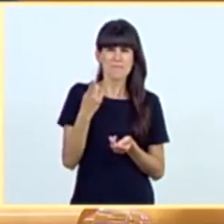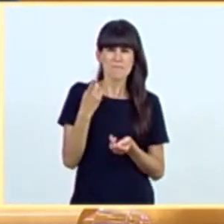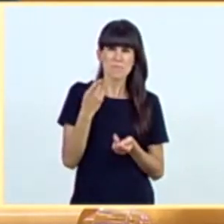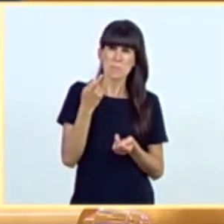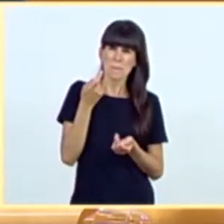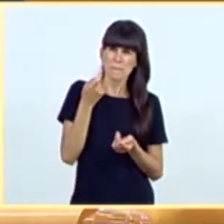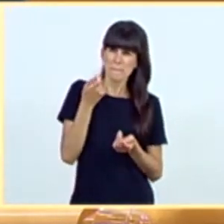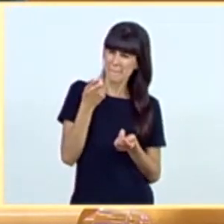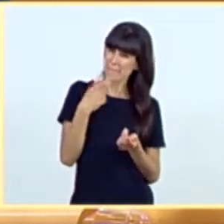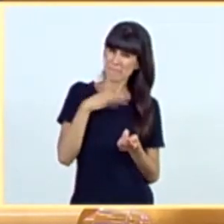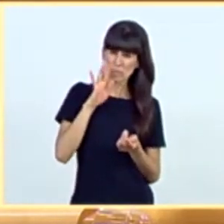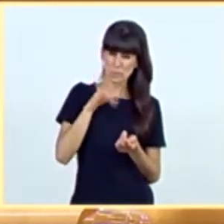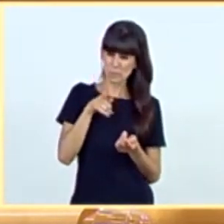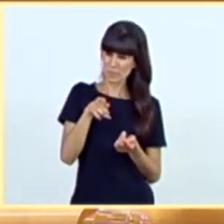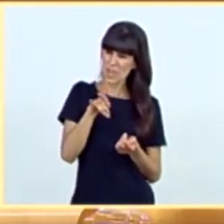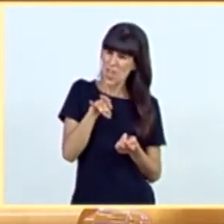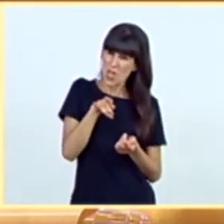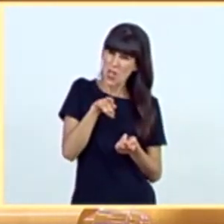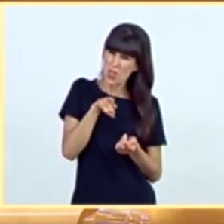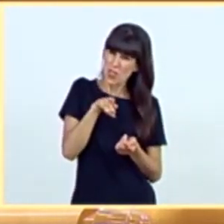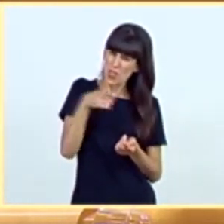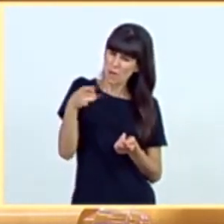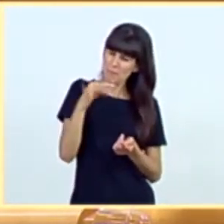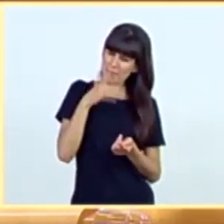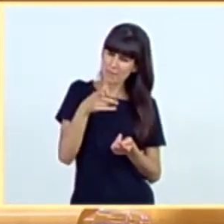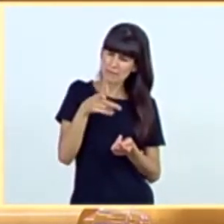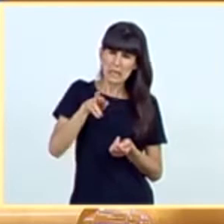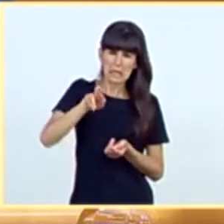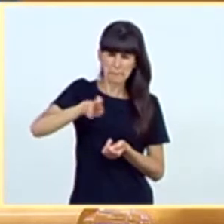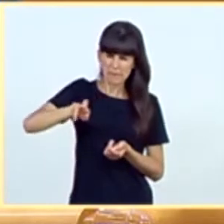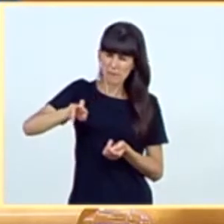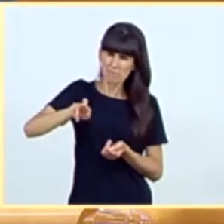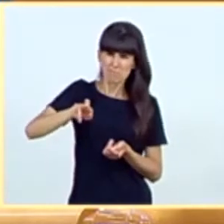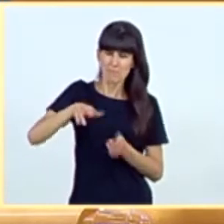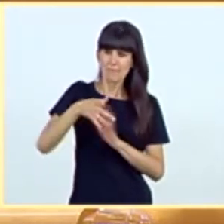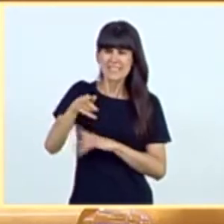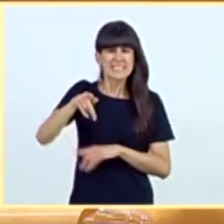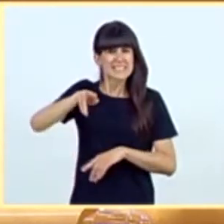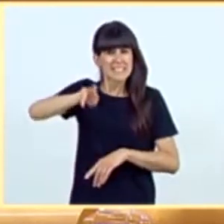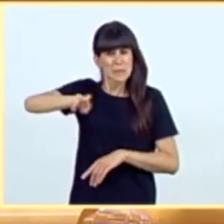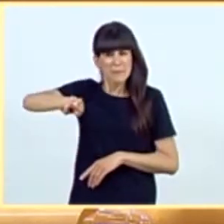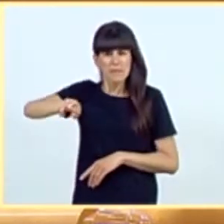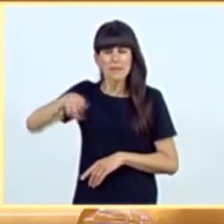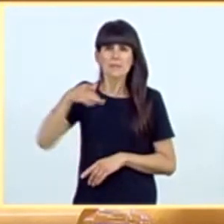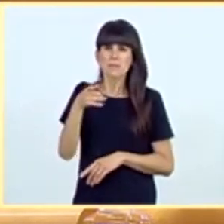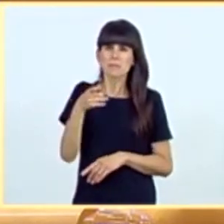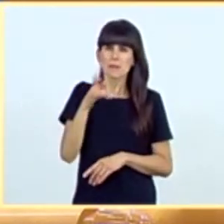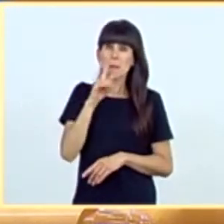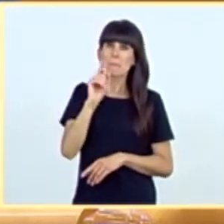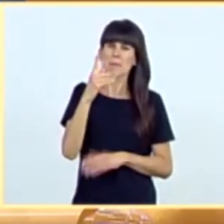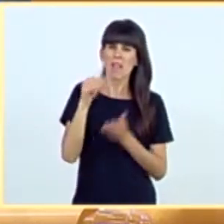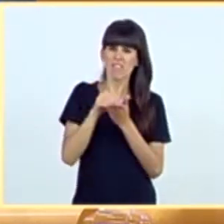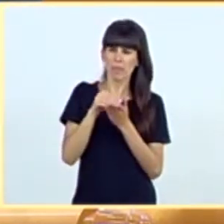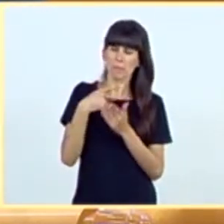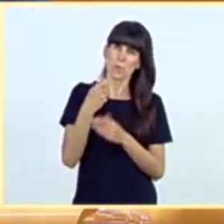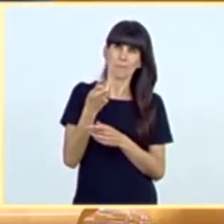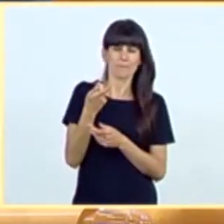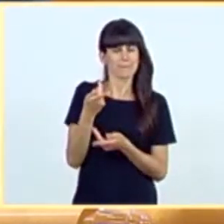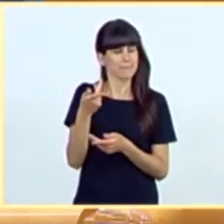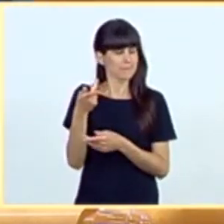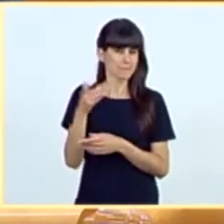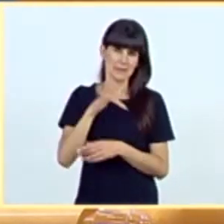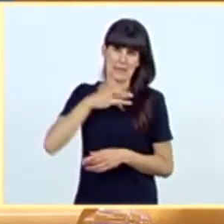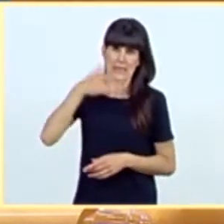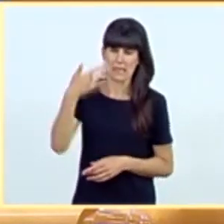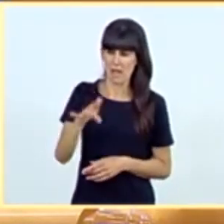doble insistencia que hace usted. Insiste usted mucho y la primera vez lo he dejado pasar, pero esta vez me ha llamado más